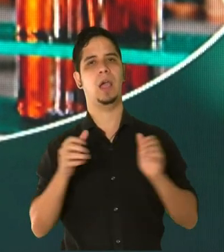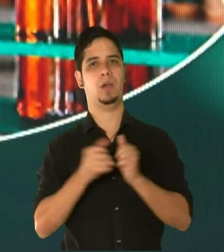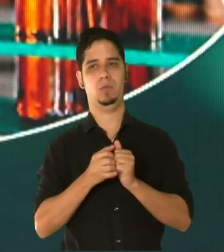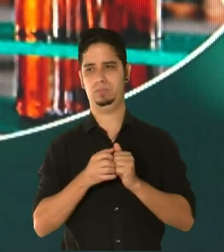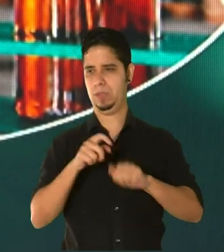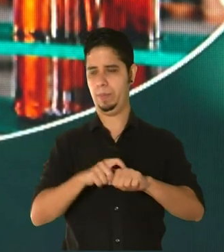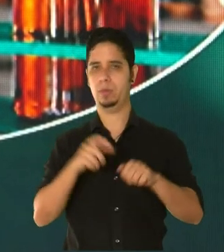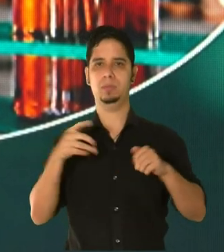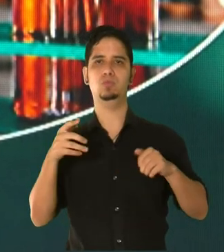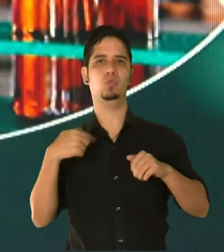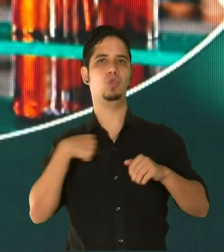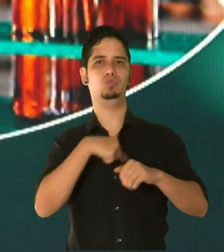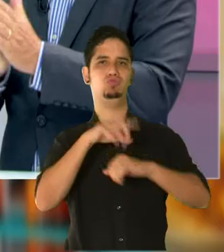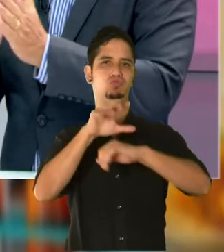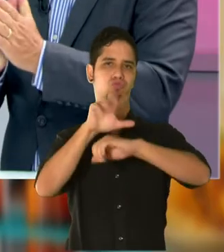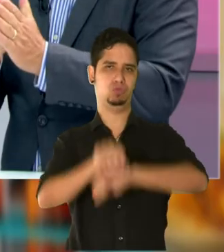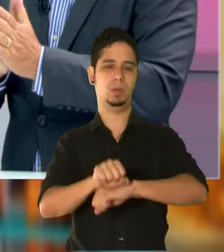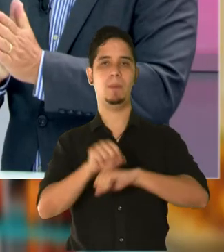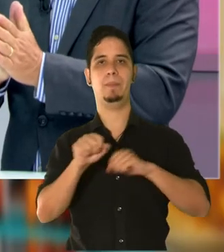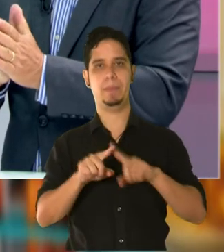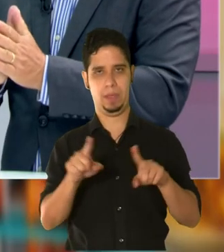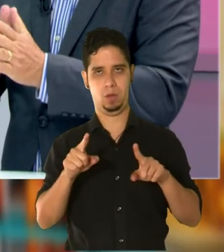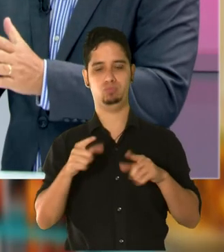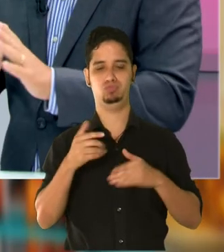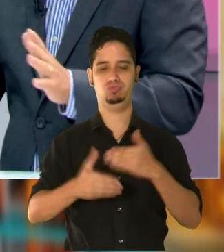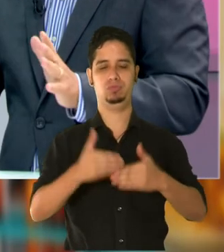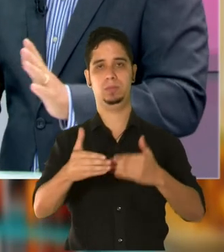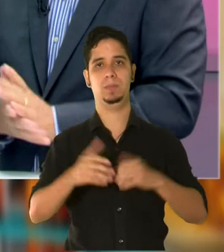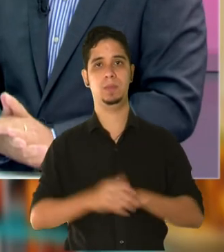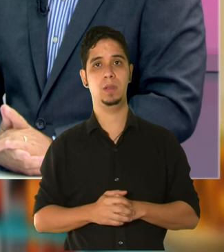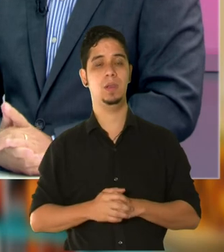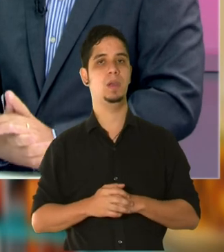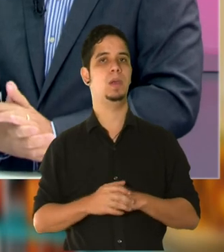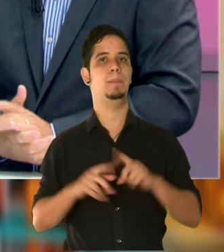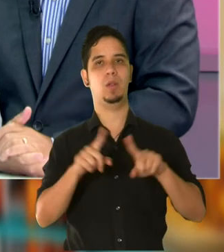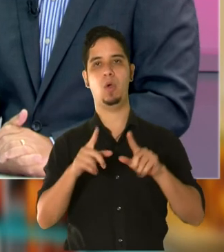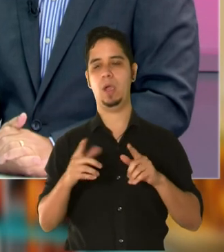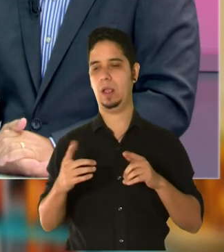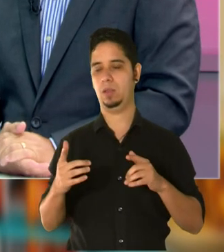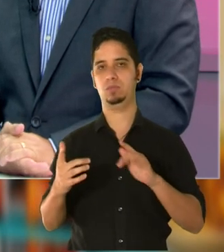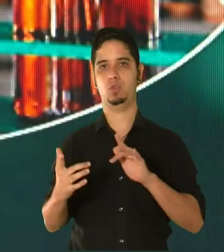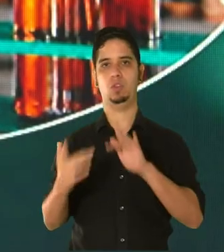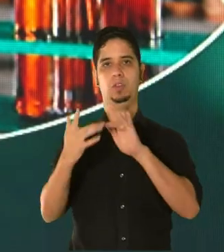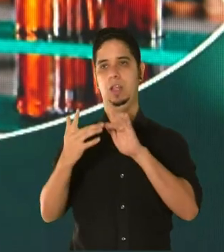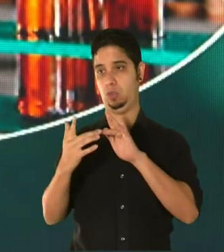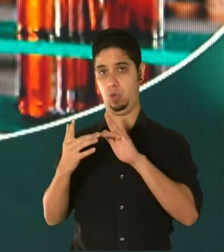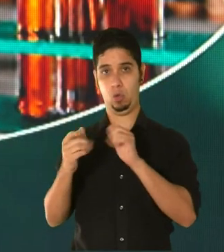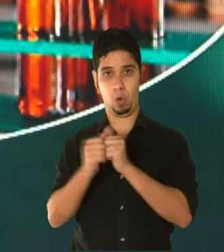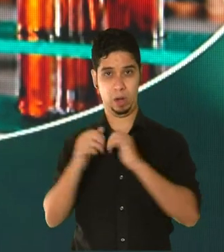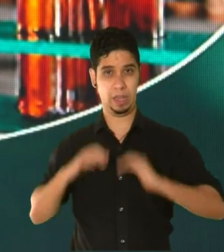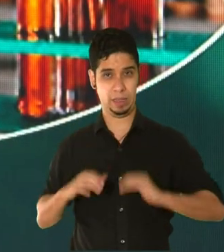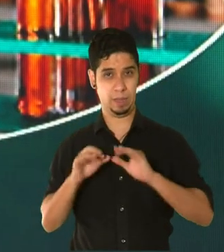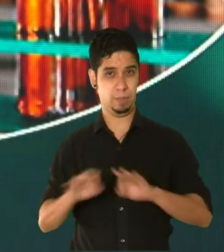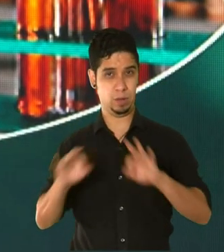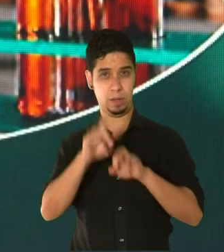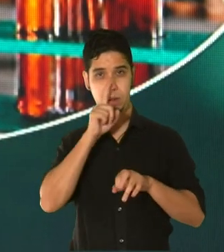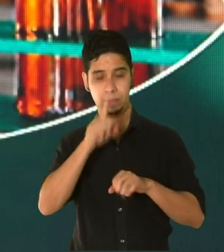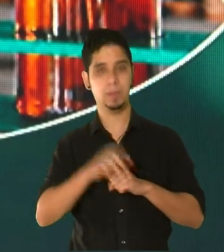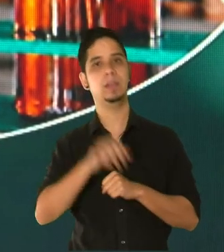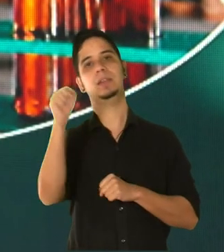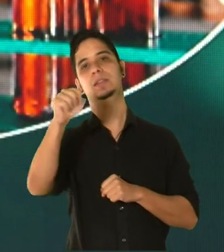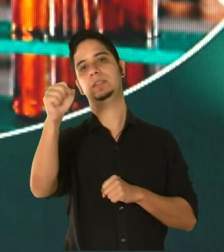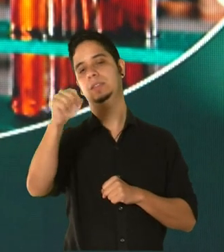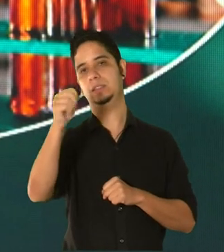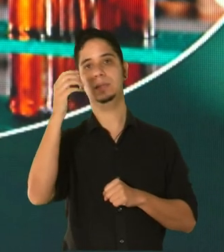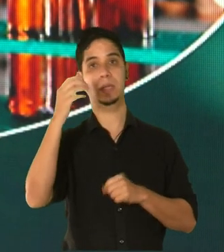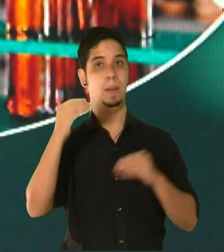siendo más fácil más denso que ese contacto directo con el cliente siempre es necesario imaginar y azul que siempre se exige pues